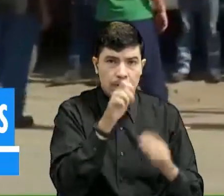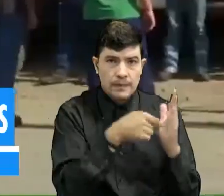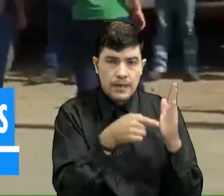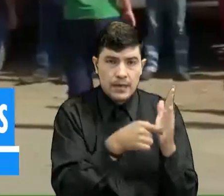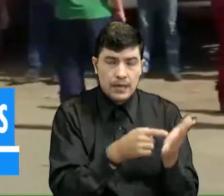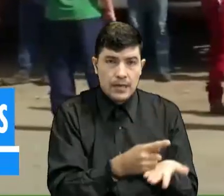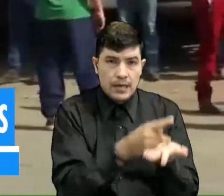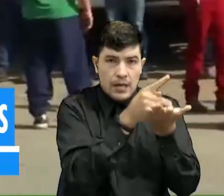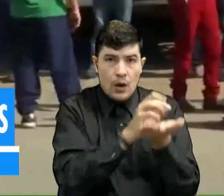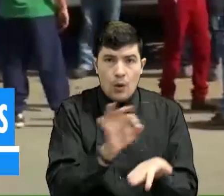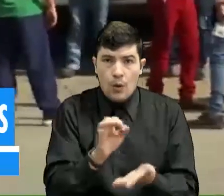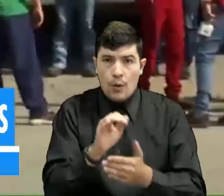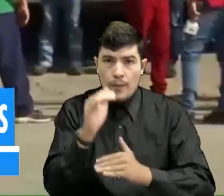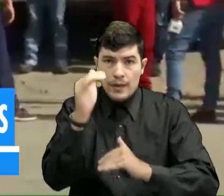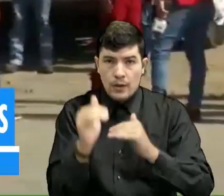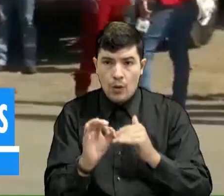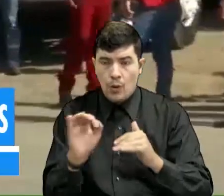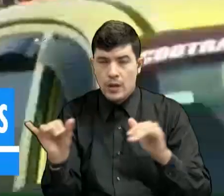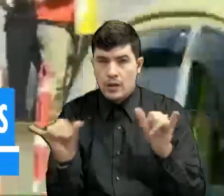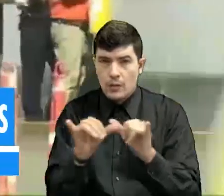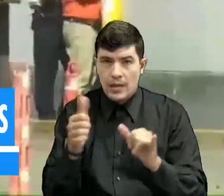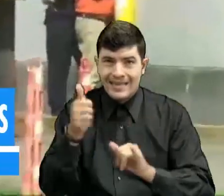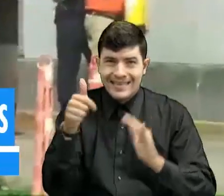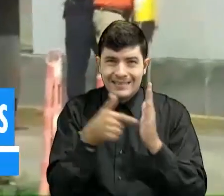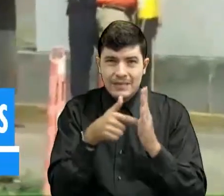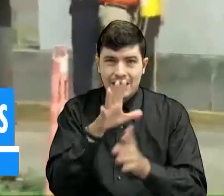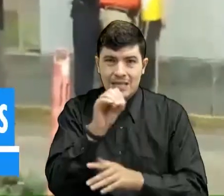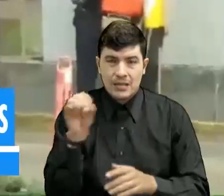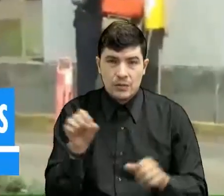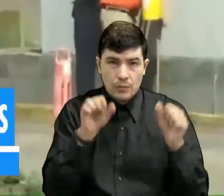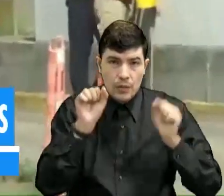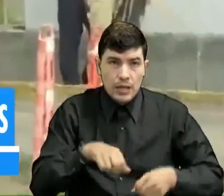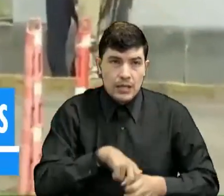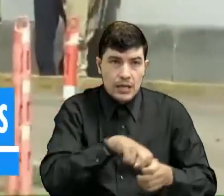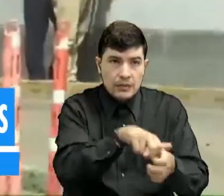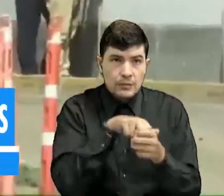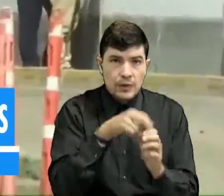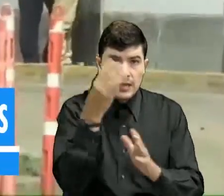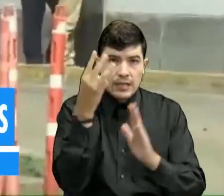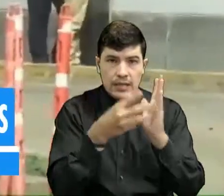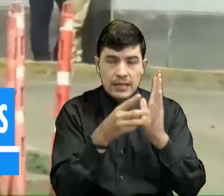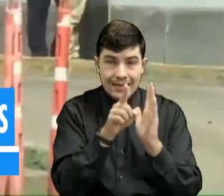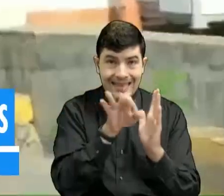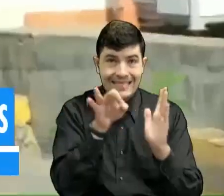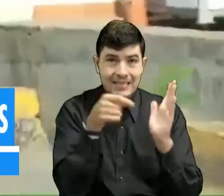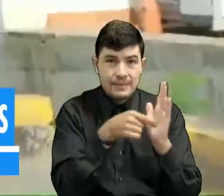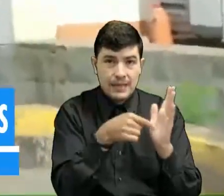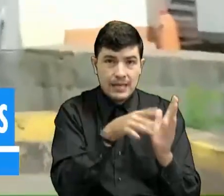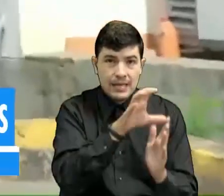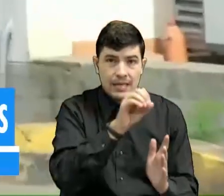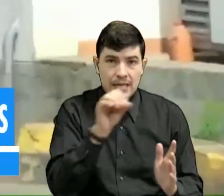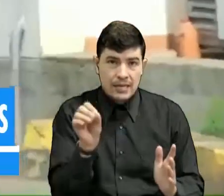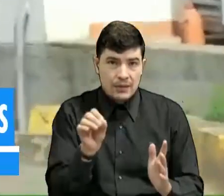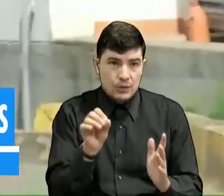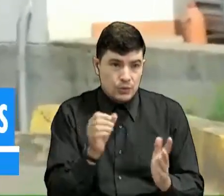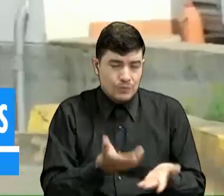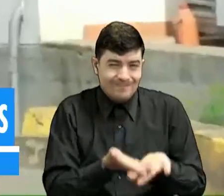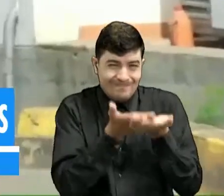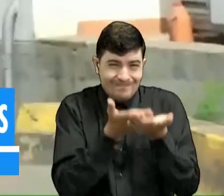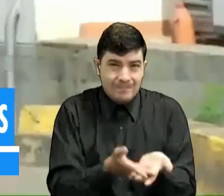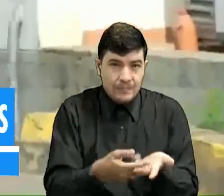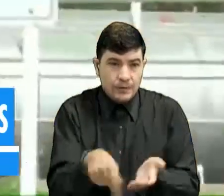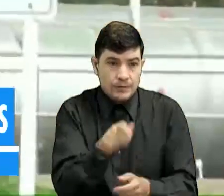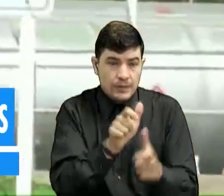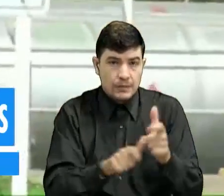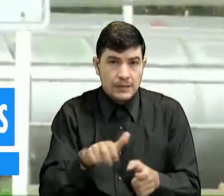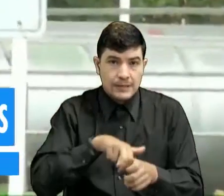menor o igual a 10.500 podrá llevar máximo un peso bruto de 13.500 kilogramos. Esto no les ha permitido a los transportadores llevar mayor